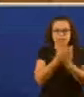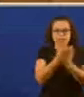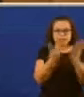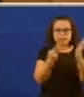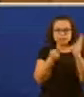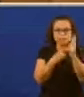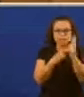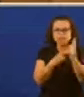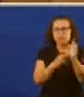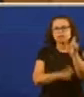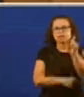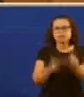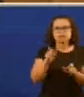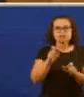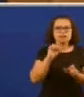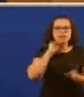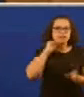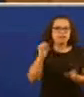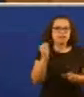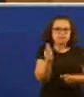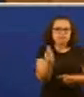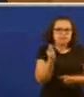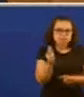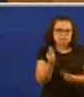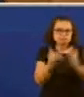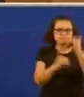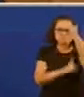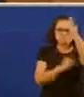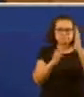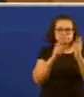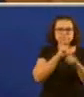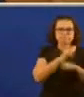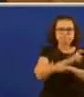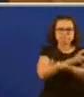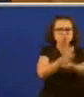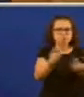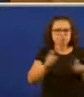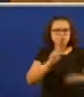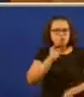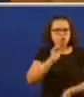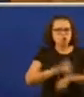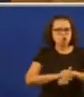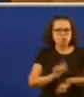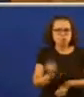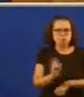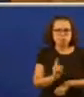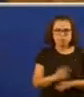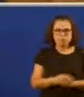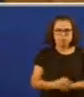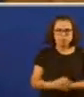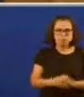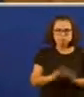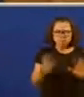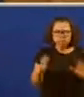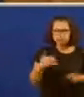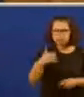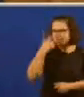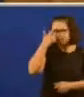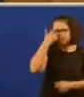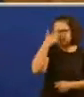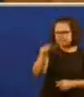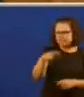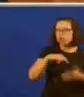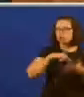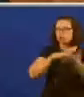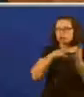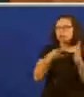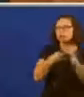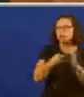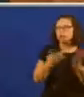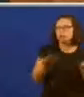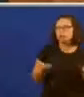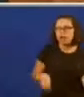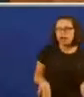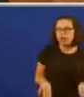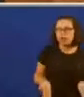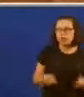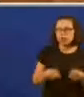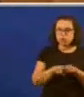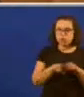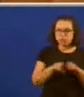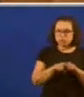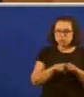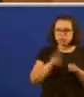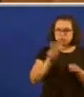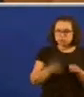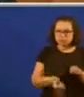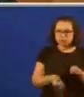teñen ese dereito e cos que vostede non cumple. Pero sabe que hai unha maneira de arranxar esta situación, porque é un problema